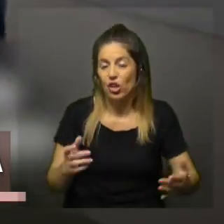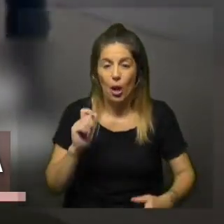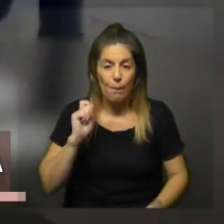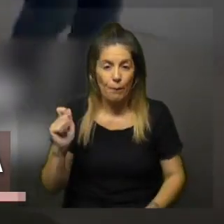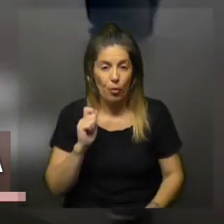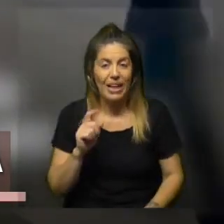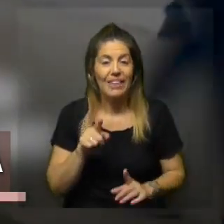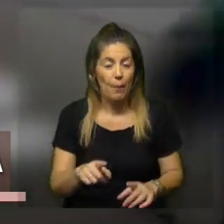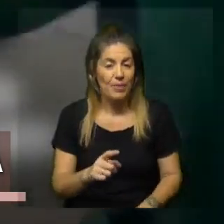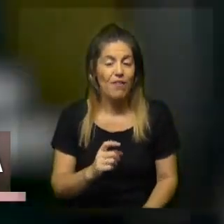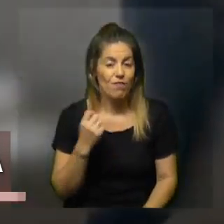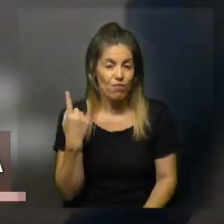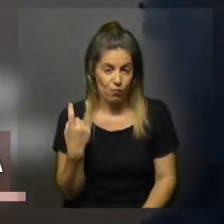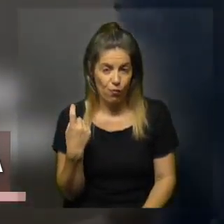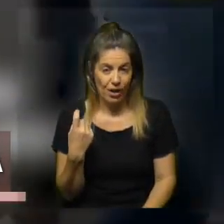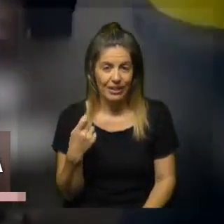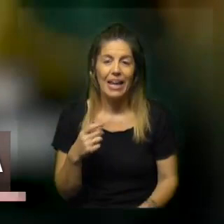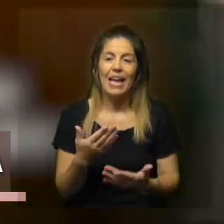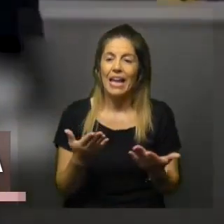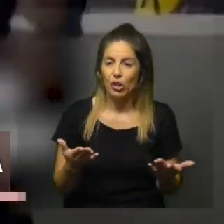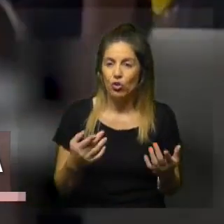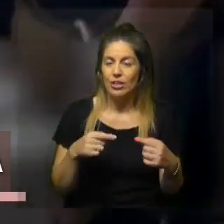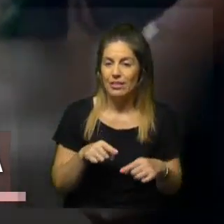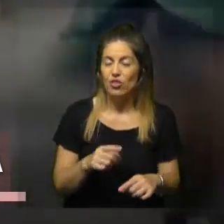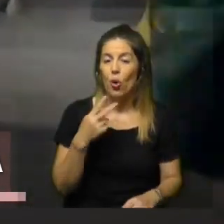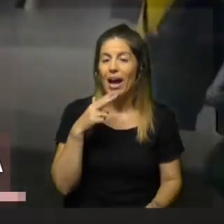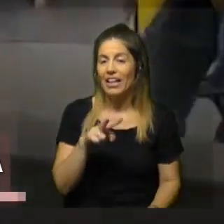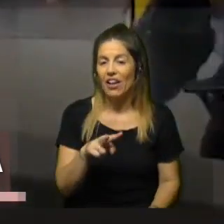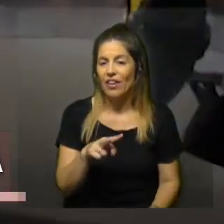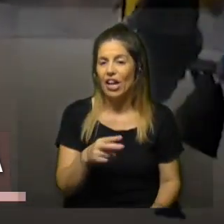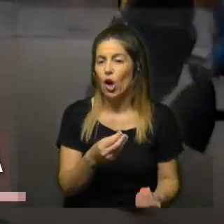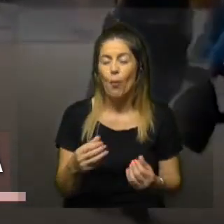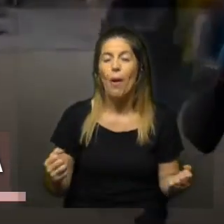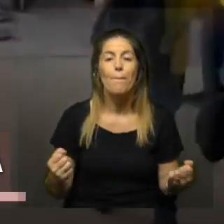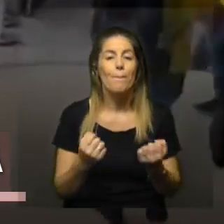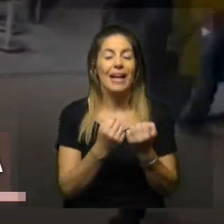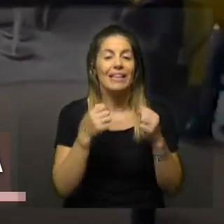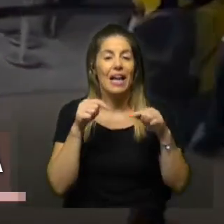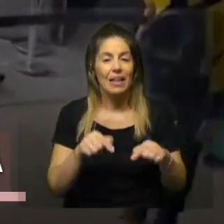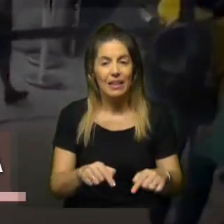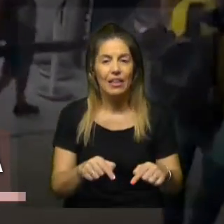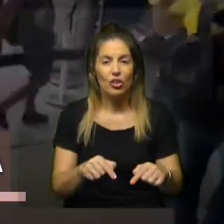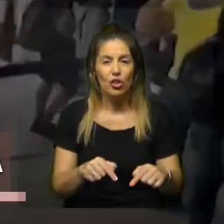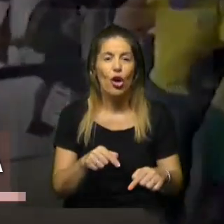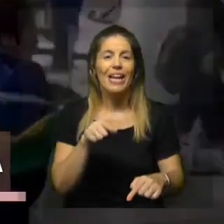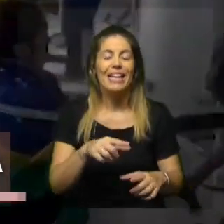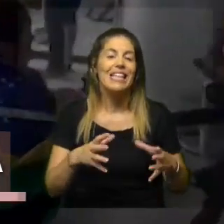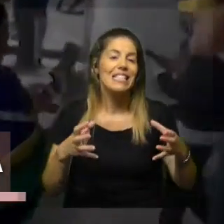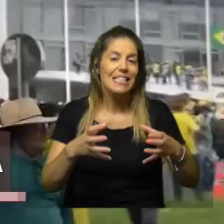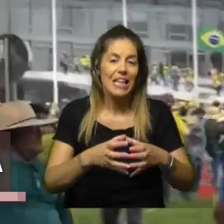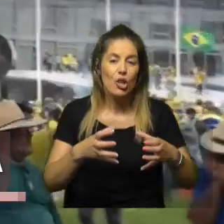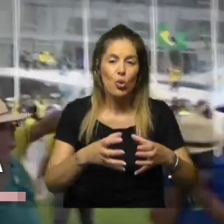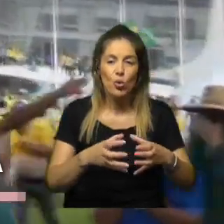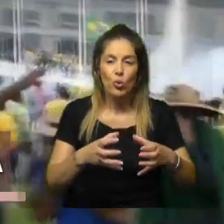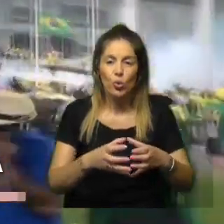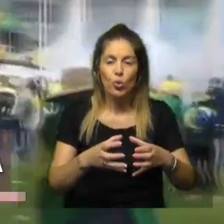muy potente. Así que hay que ver cómo impacta esto en ese núcleo